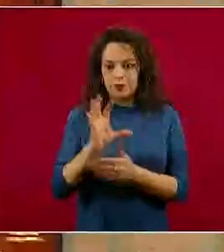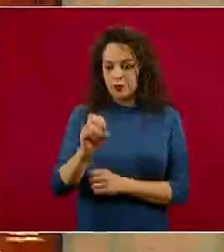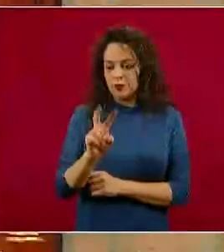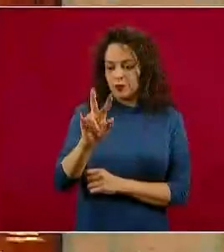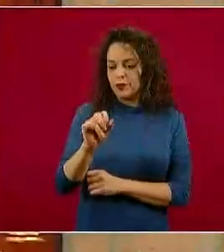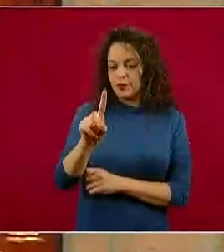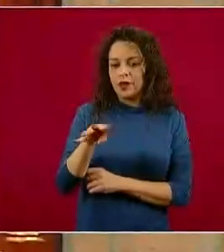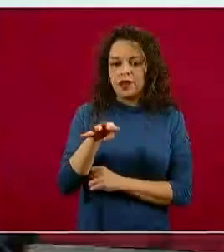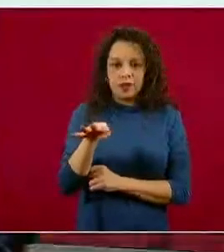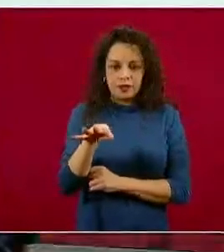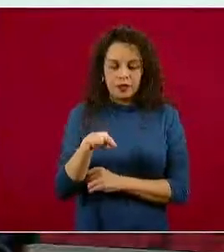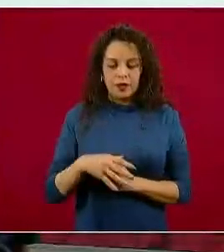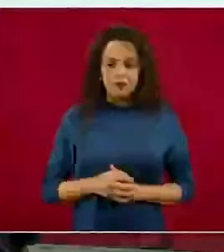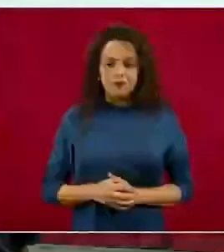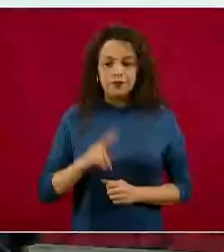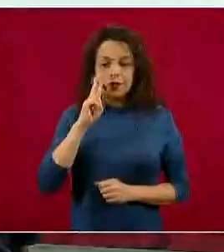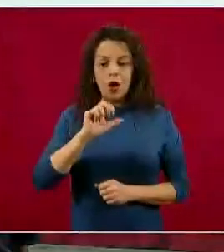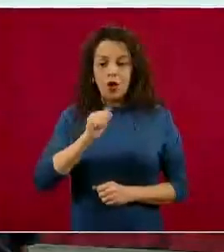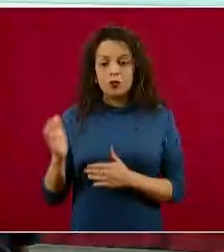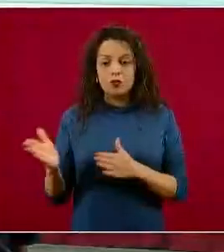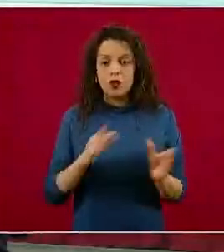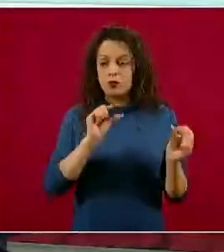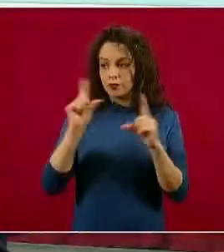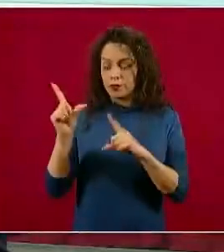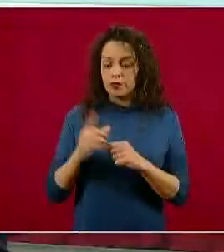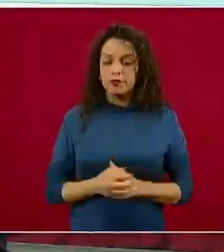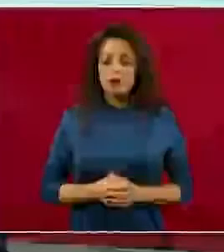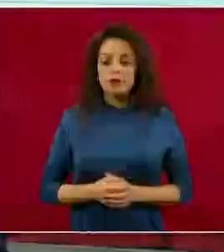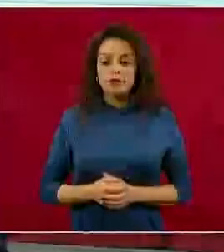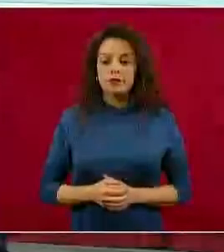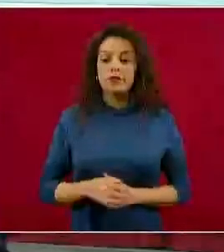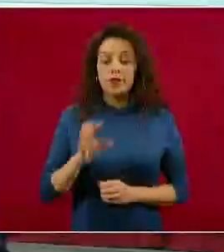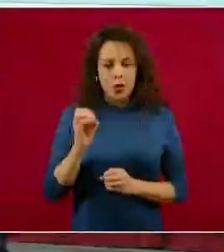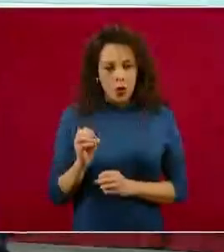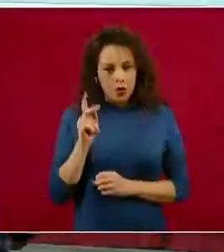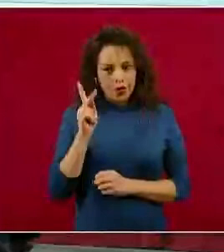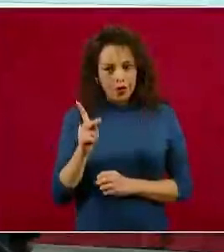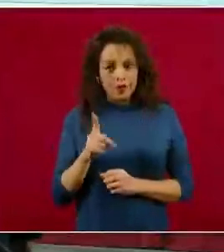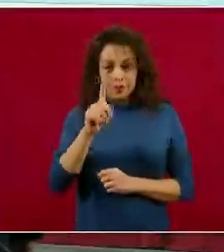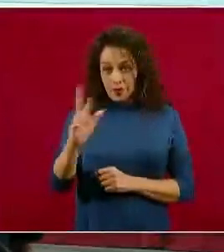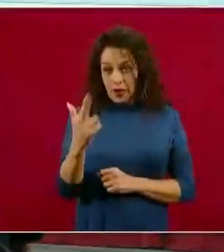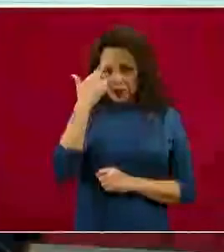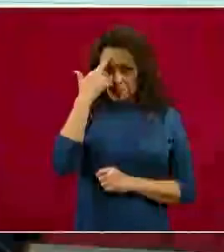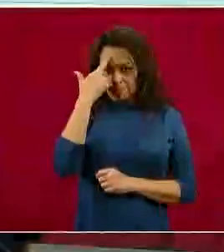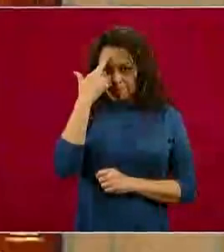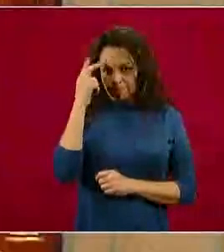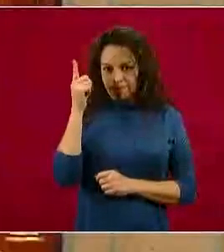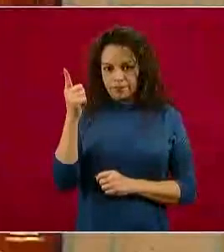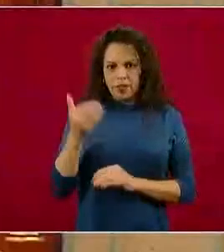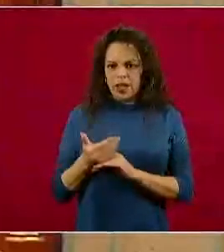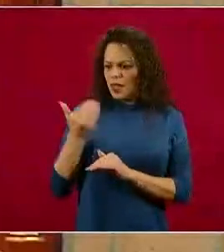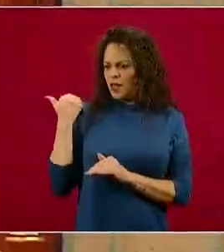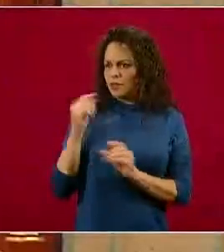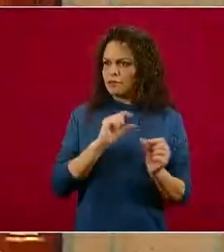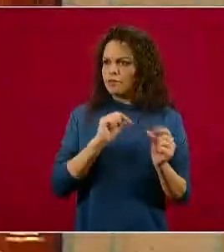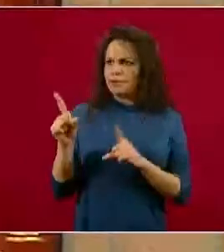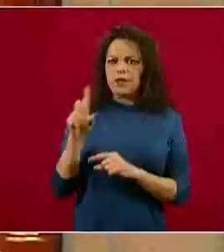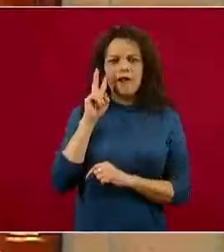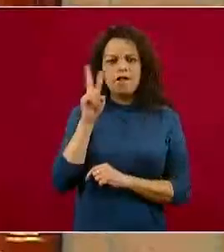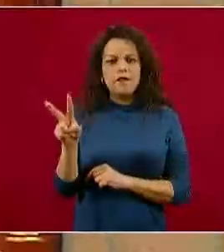COVID-19. Veamos la siguiente diapositiva. Ok, si recuerdan, en la diapositiva anterior